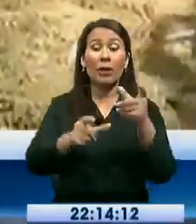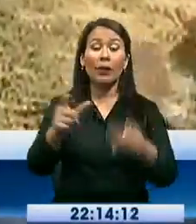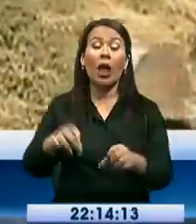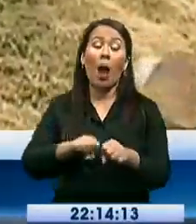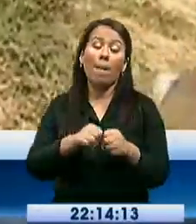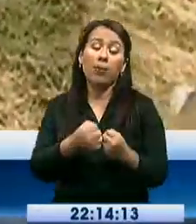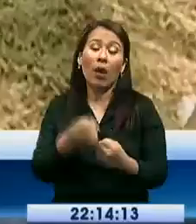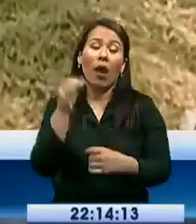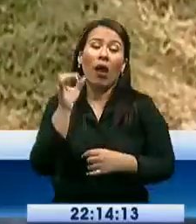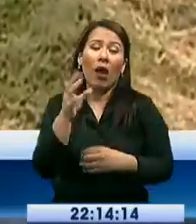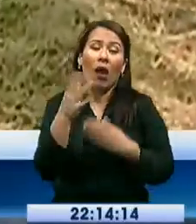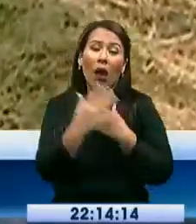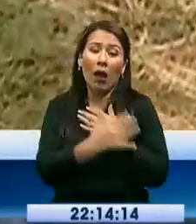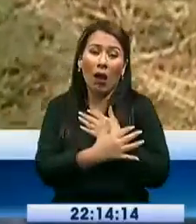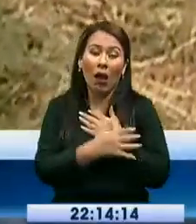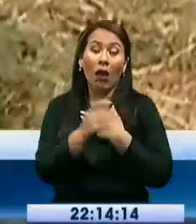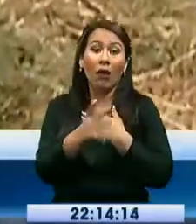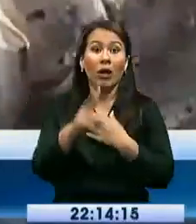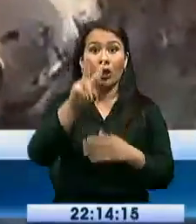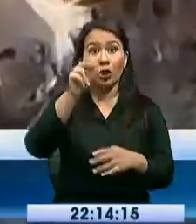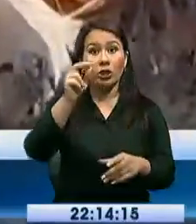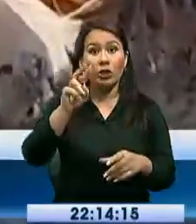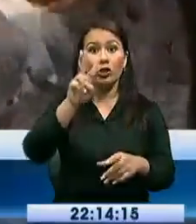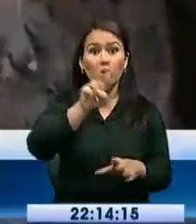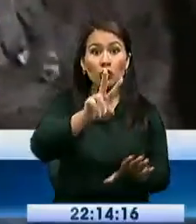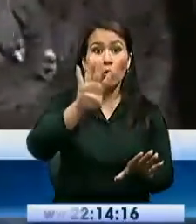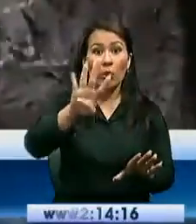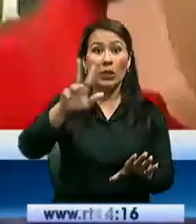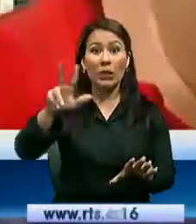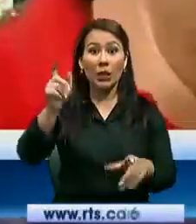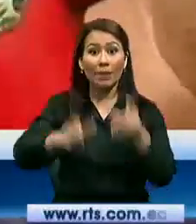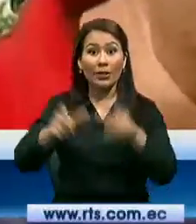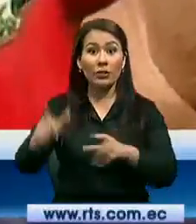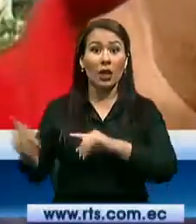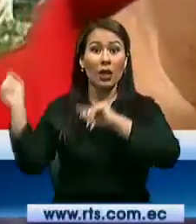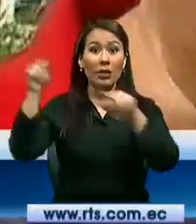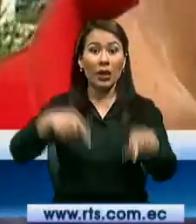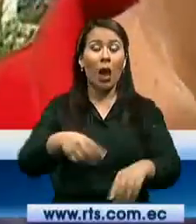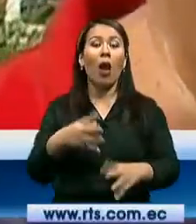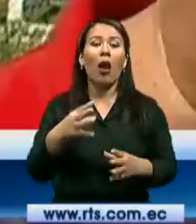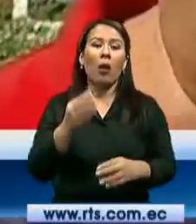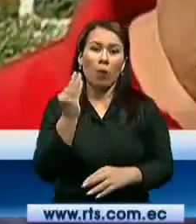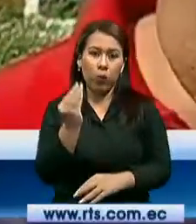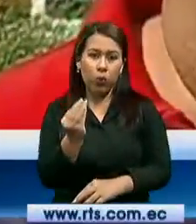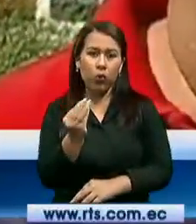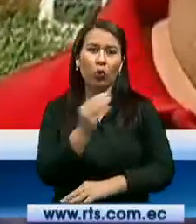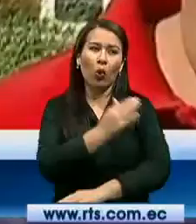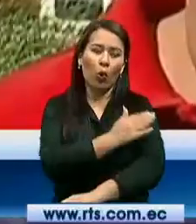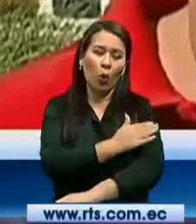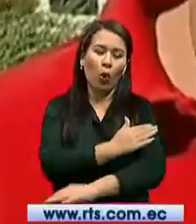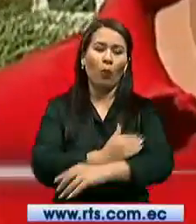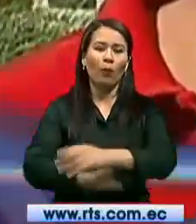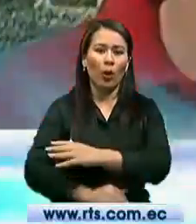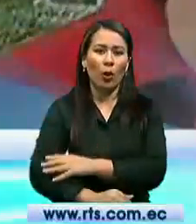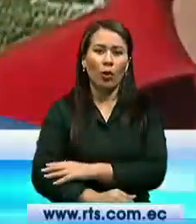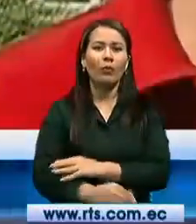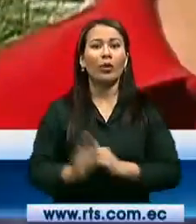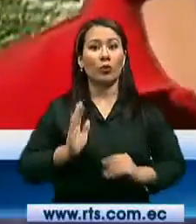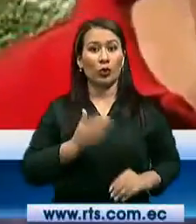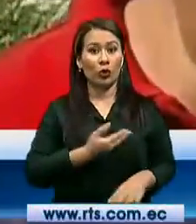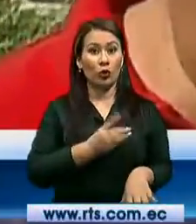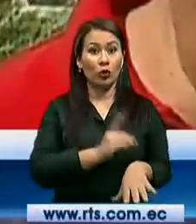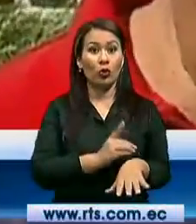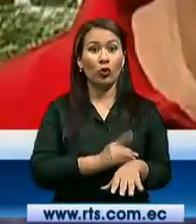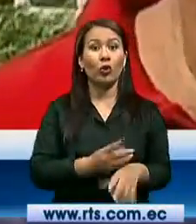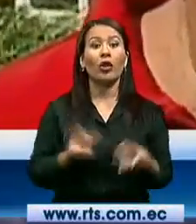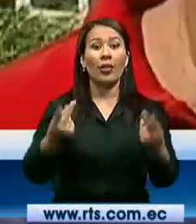condiciones, muchos de los 240 restos que se atendieron aquí fueron lesiones menores, e incluso nuestros médicos y nuestros paramédicos, y los